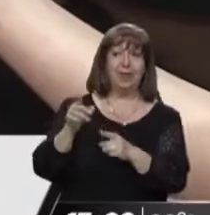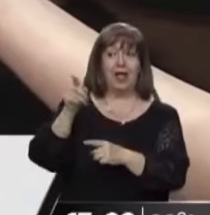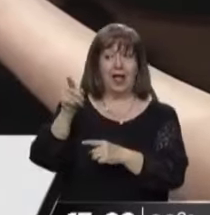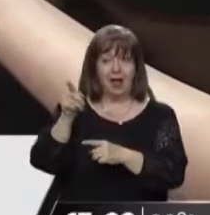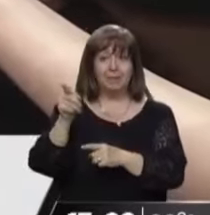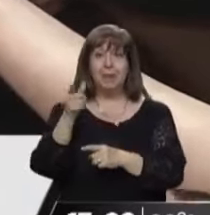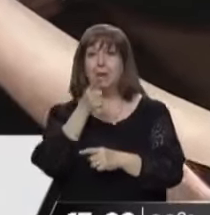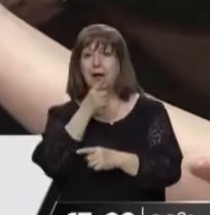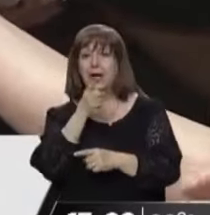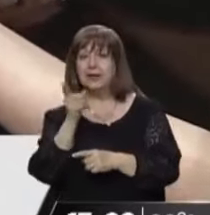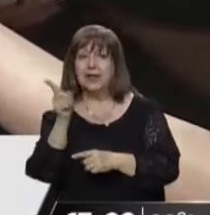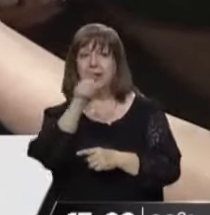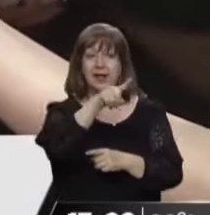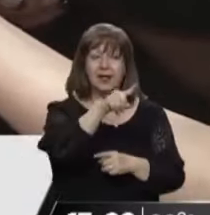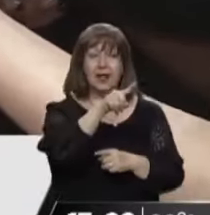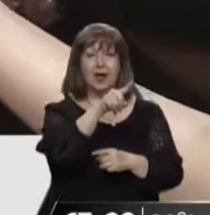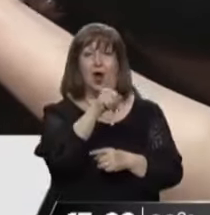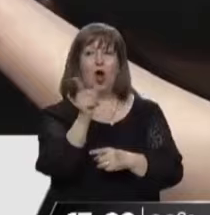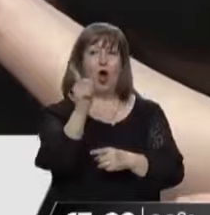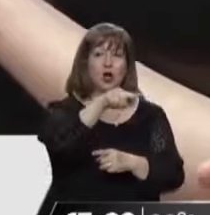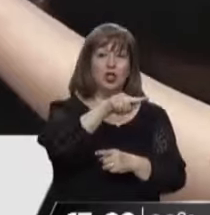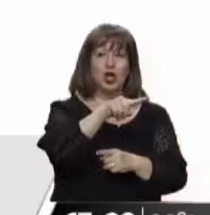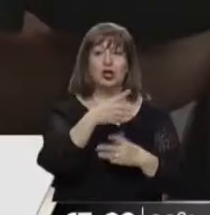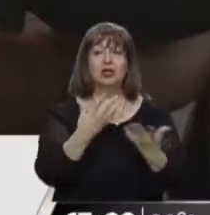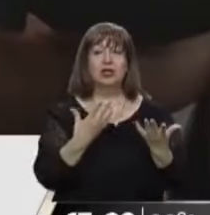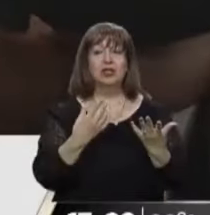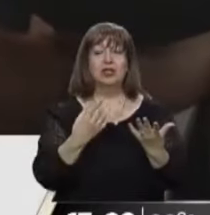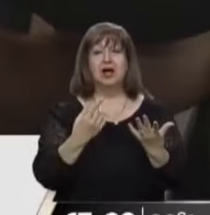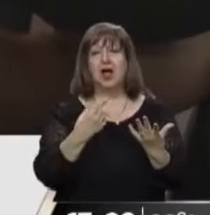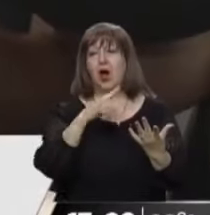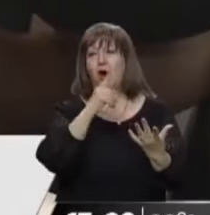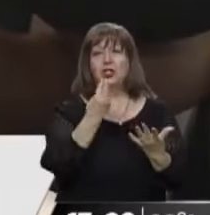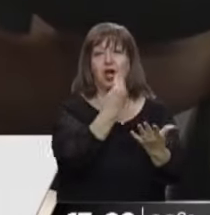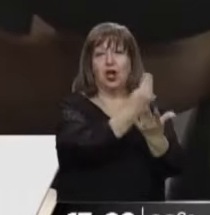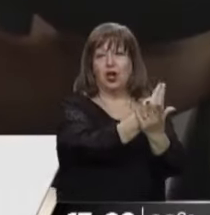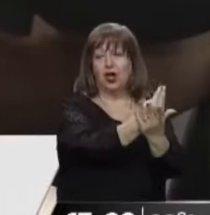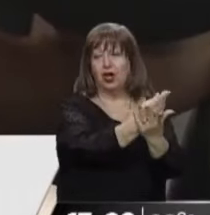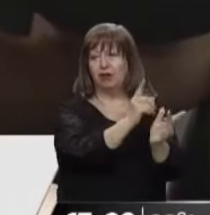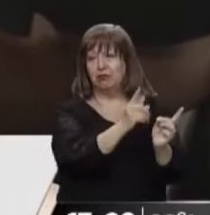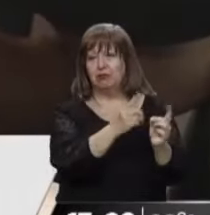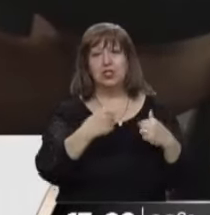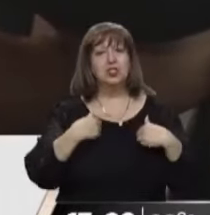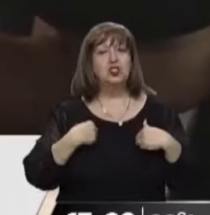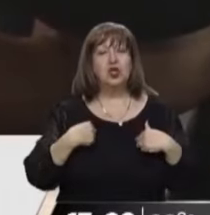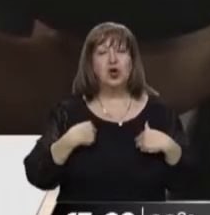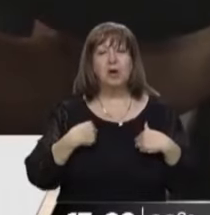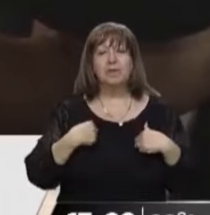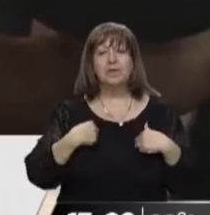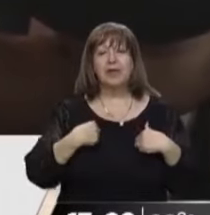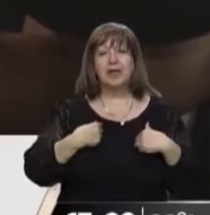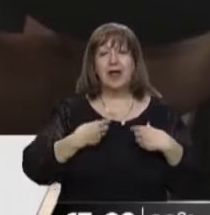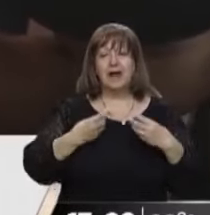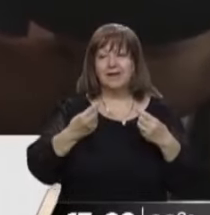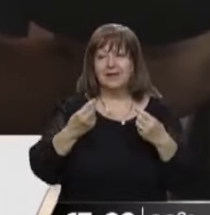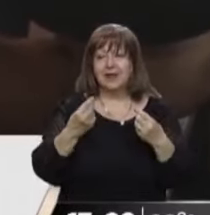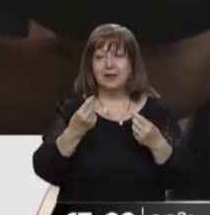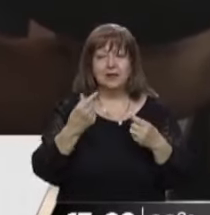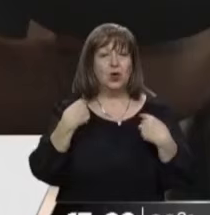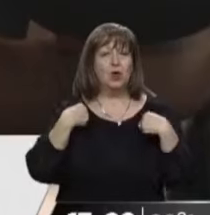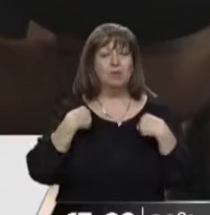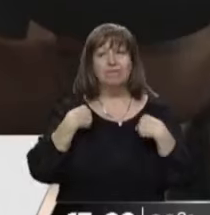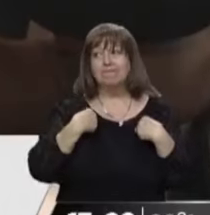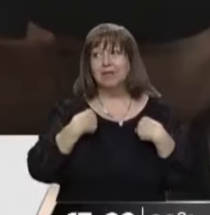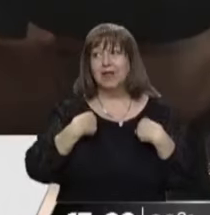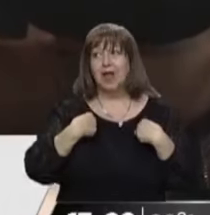carguito público en la provincia o en el municipio, en la prueba, porque ahí vaya a tener la respuesta. Y yo soy un hombre de principios y valores. Que me hayan juzgado, y ahí sí quiero